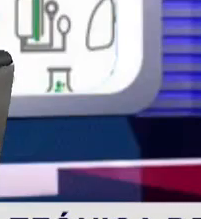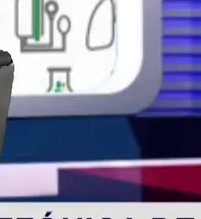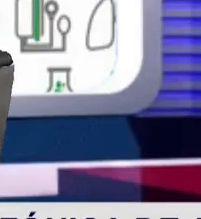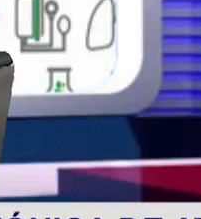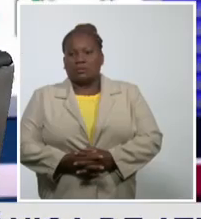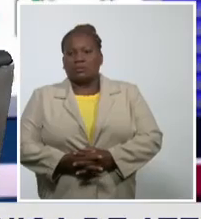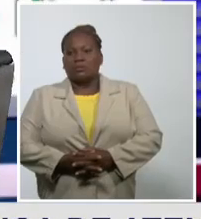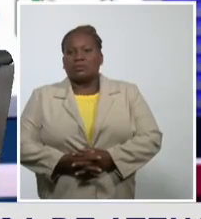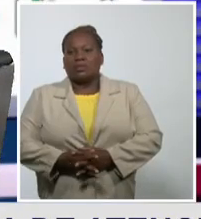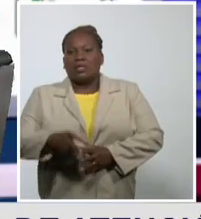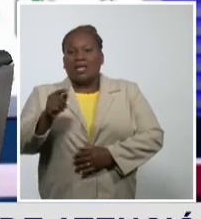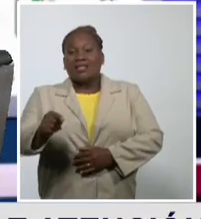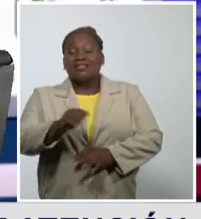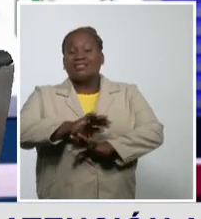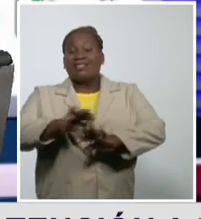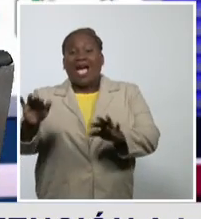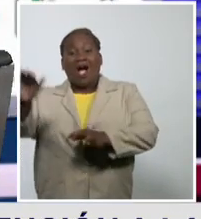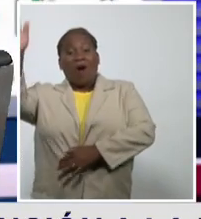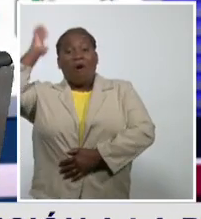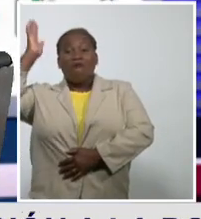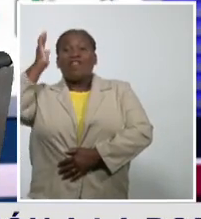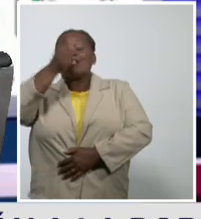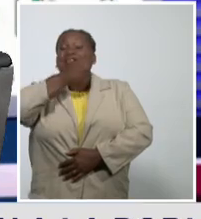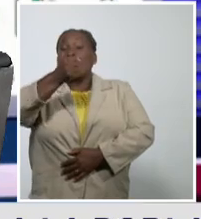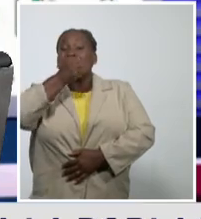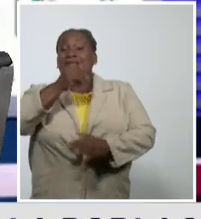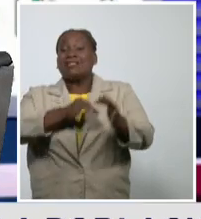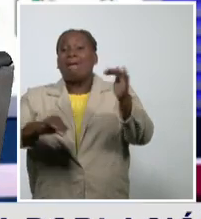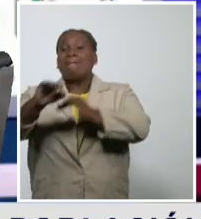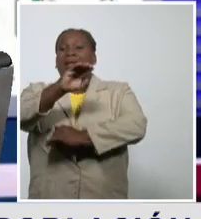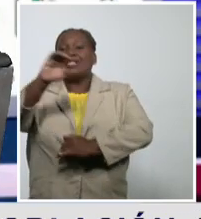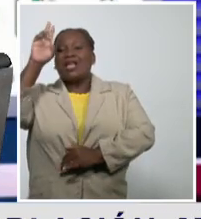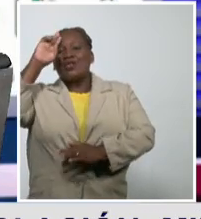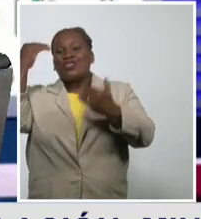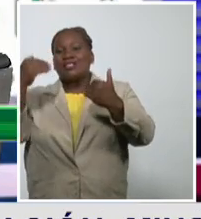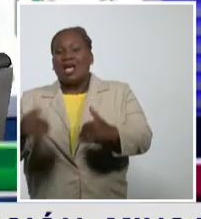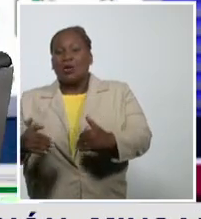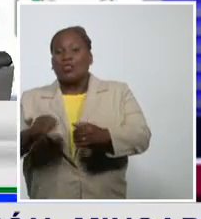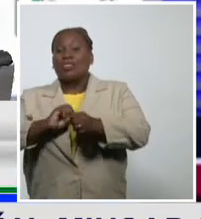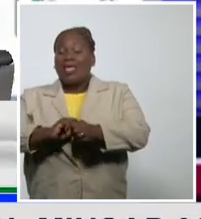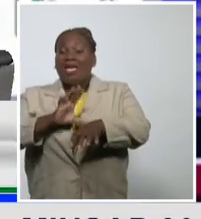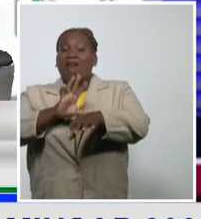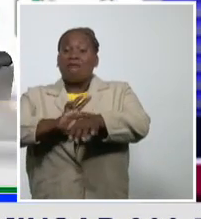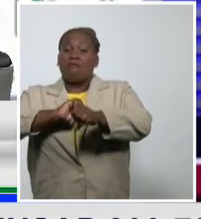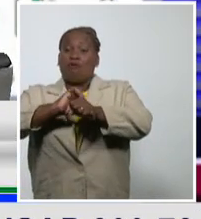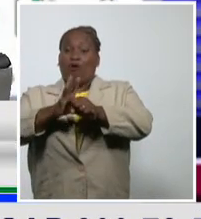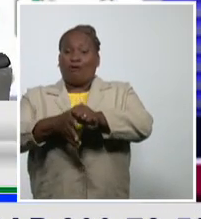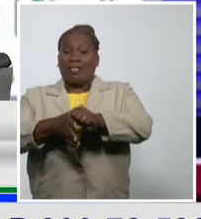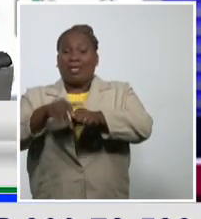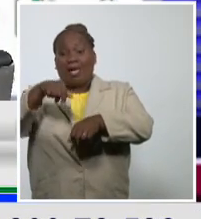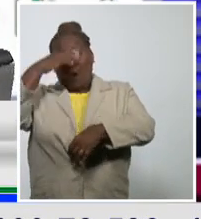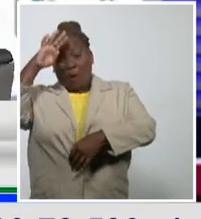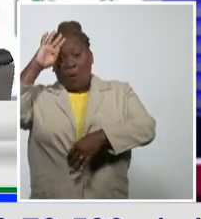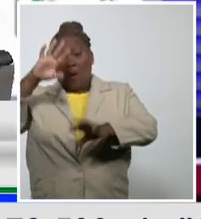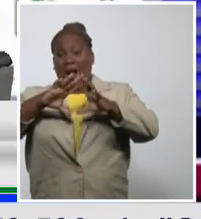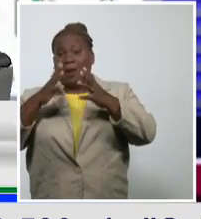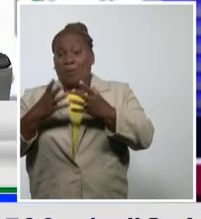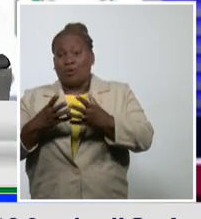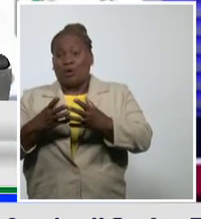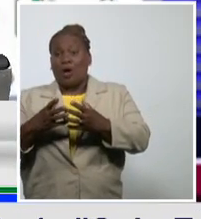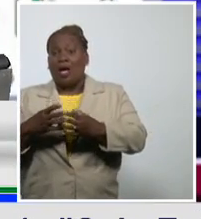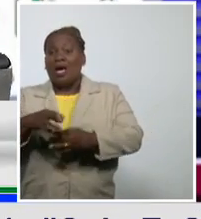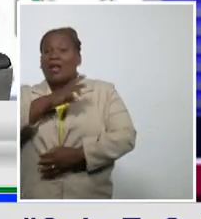Y ha sido la conferencia de prensa del Ministerio de Salud Pública sobre la situación de la COVID-19 en Cuba y en el mundo, a cargo, como ya es habitual, del